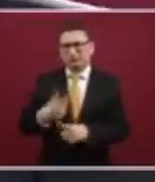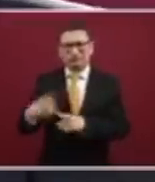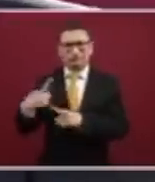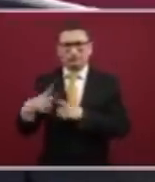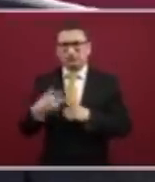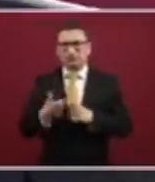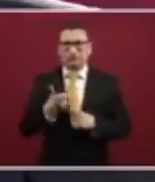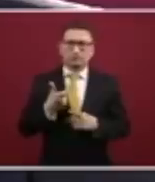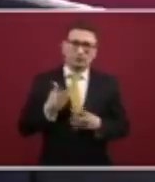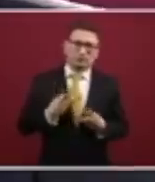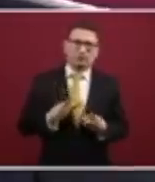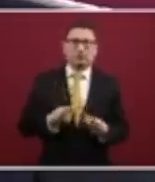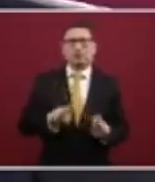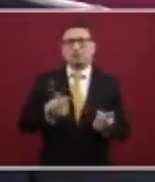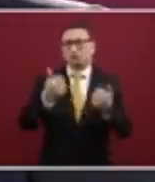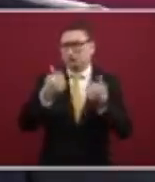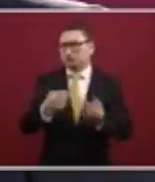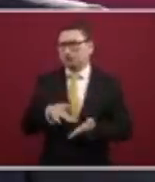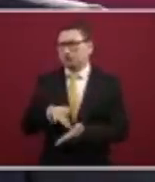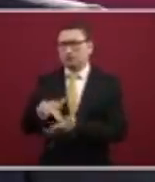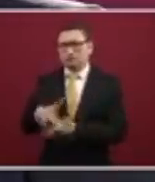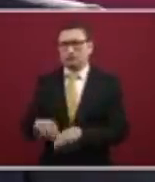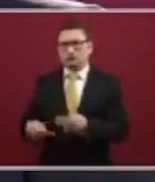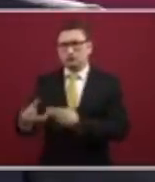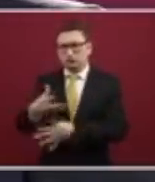costosísimo, improductivo.